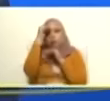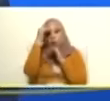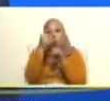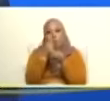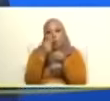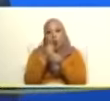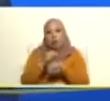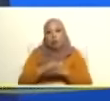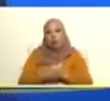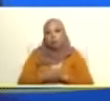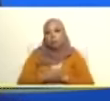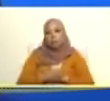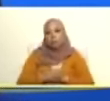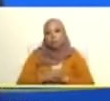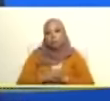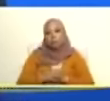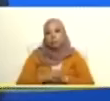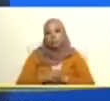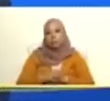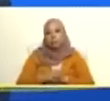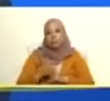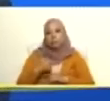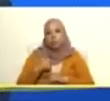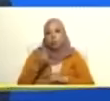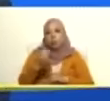atención, tengo en mi mano,